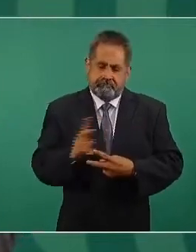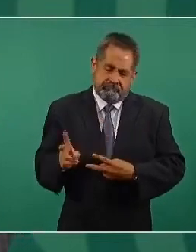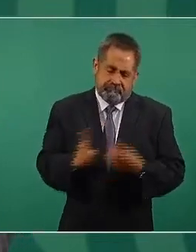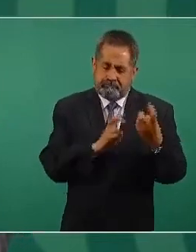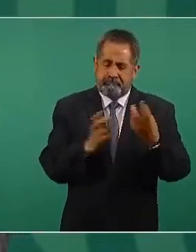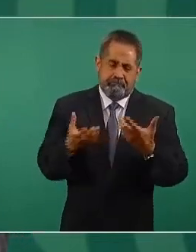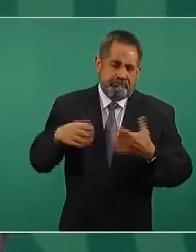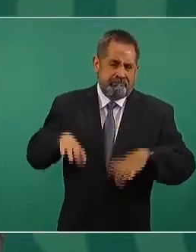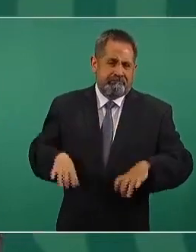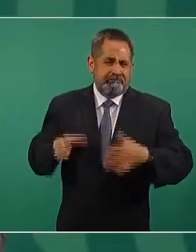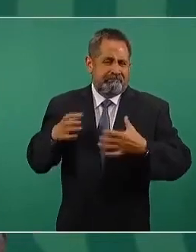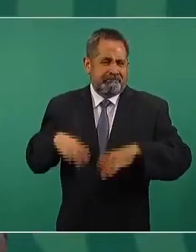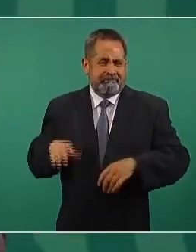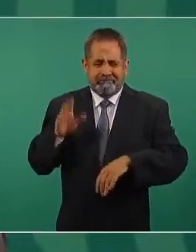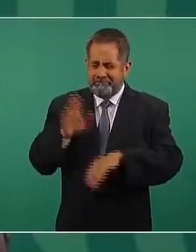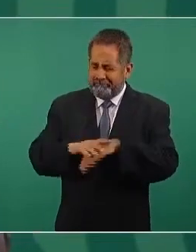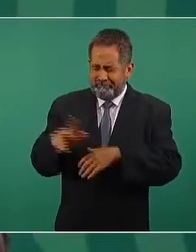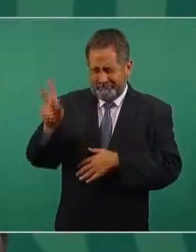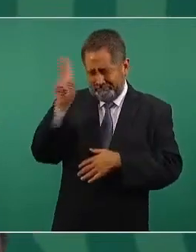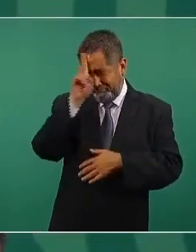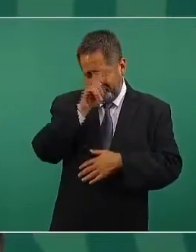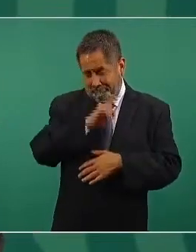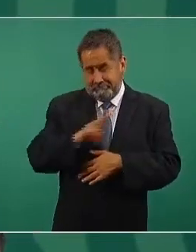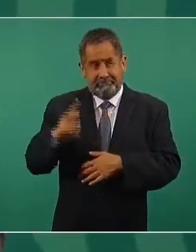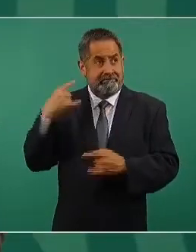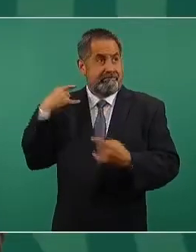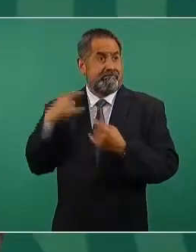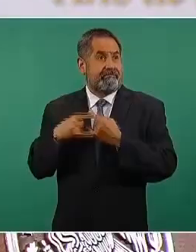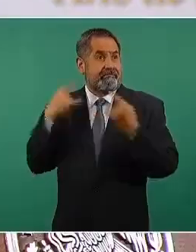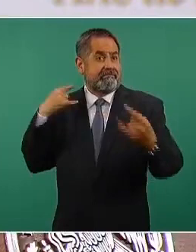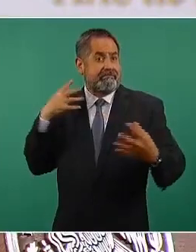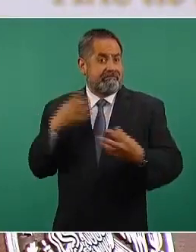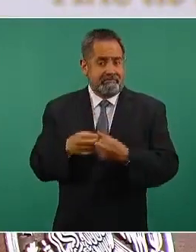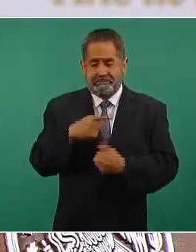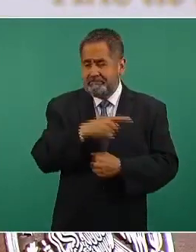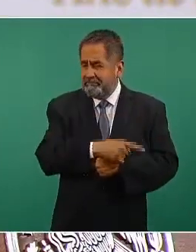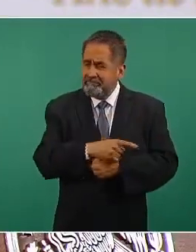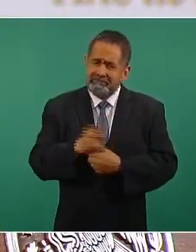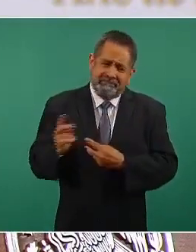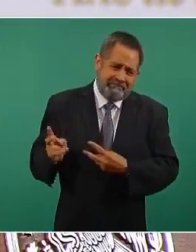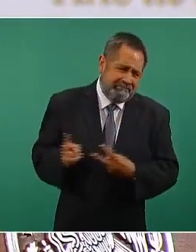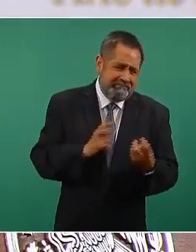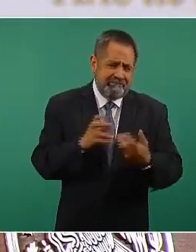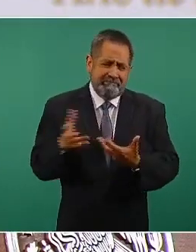del saqueo más grande que se haya cometido en la historia del país.